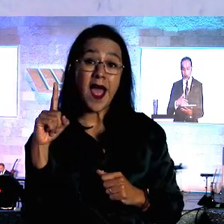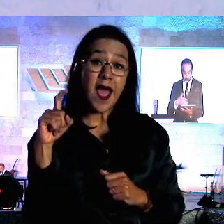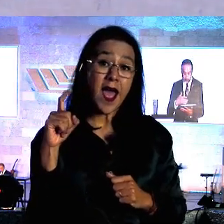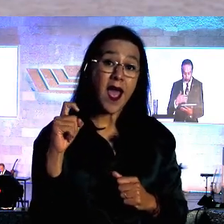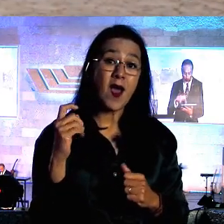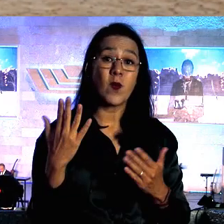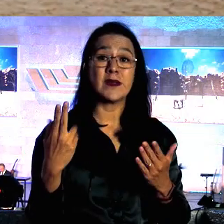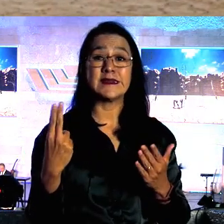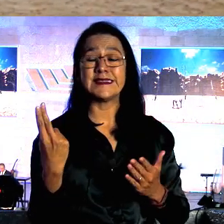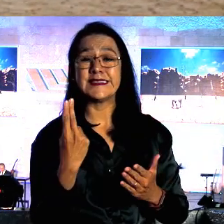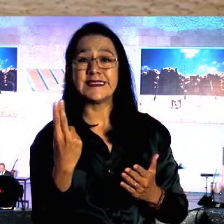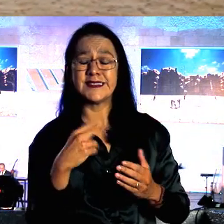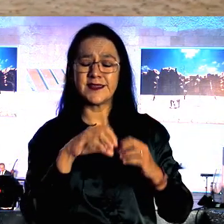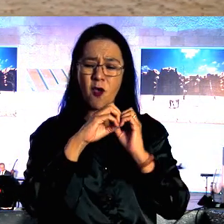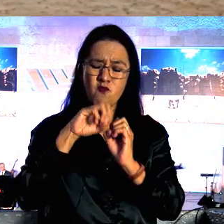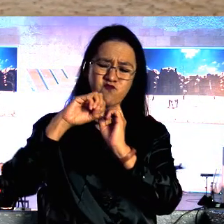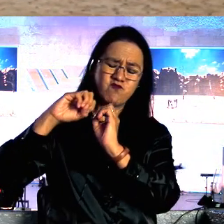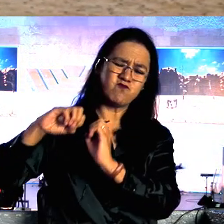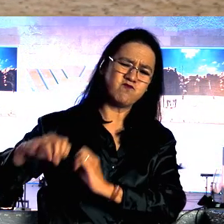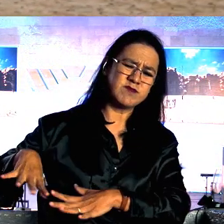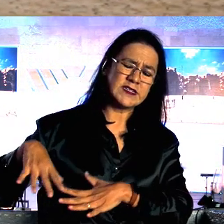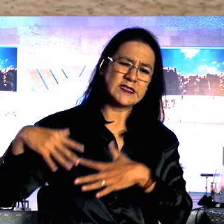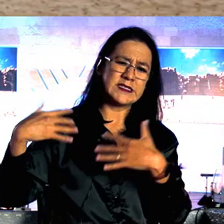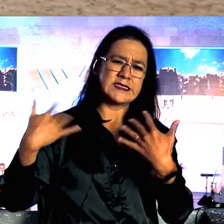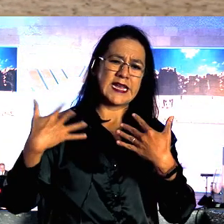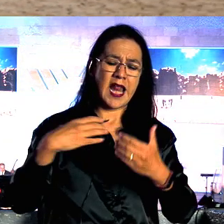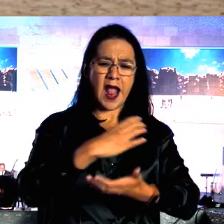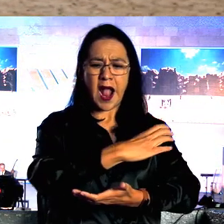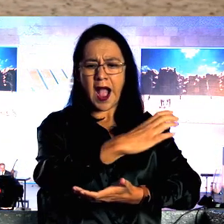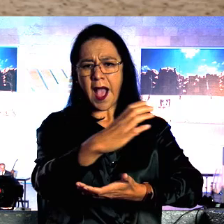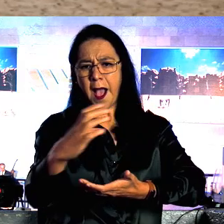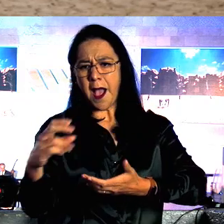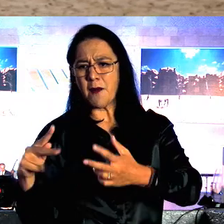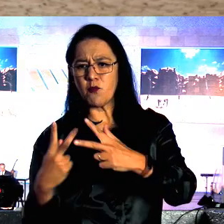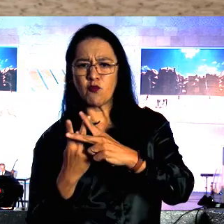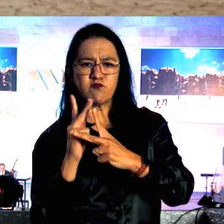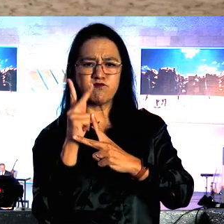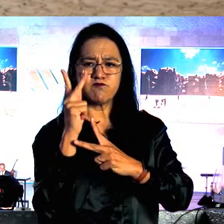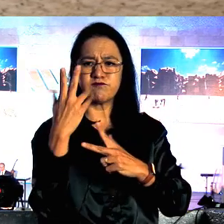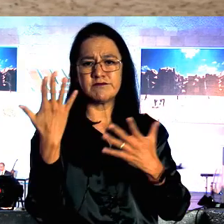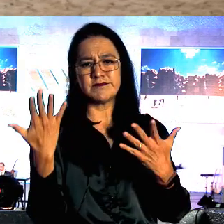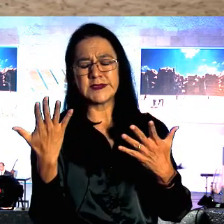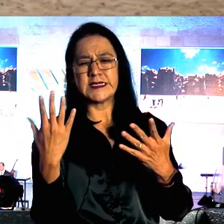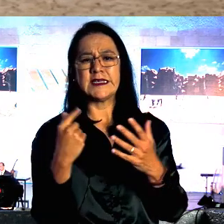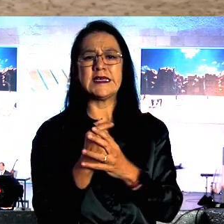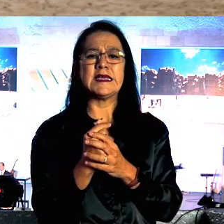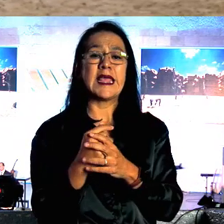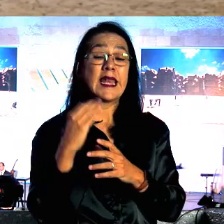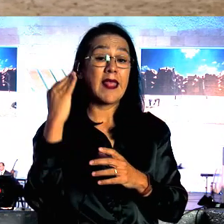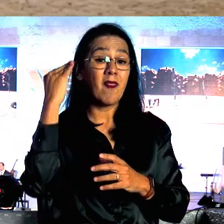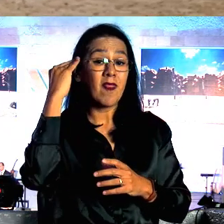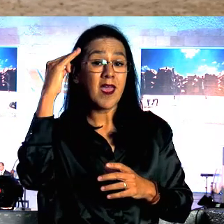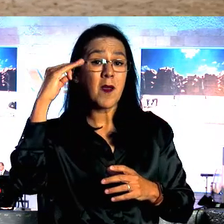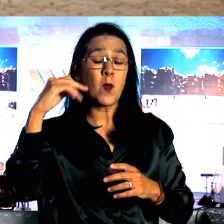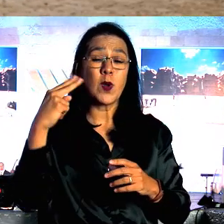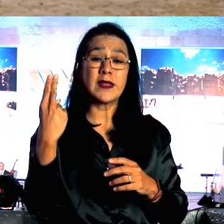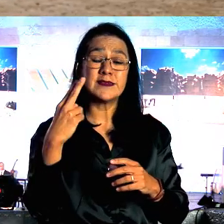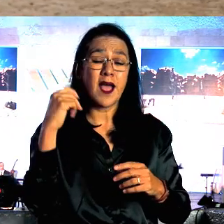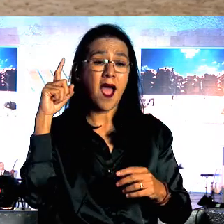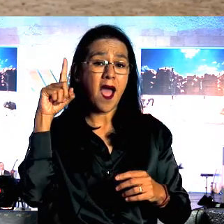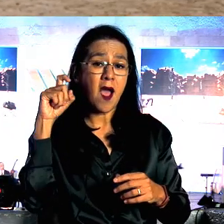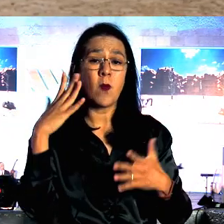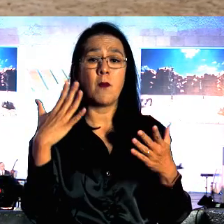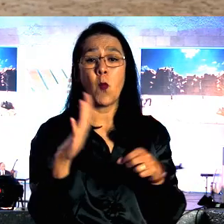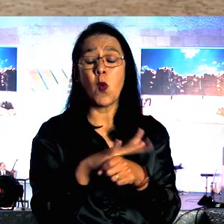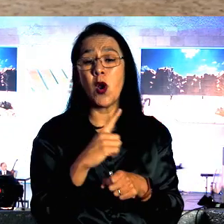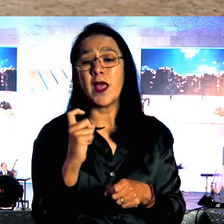provoca pérdidas incalculables en la agricultura y en los cultivos de temporal. Por eso en México